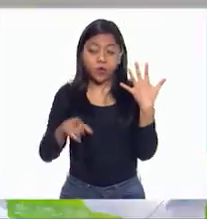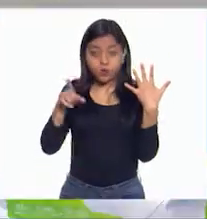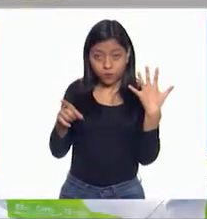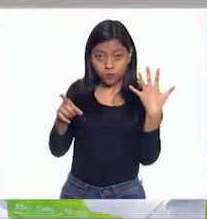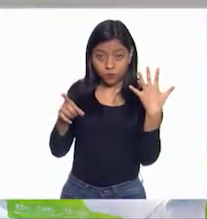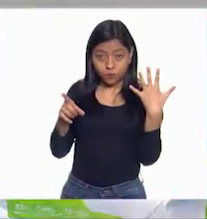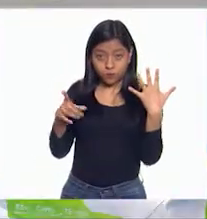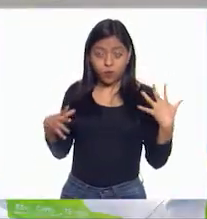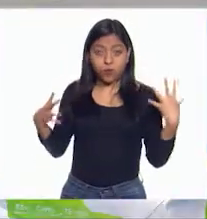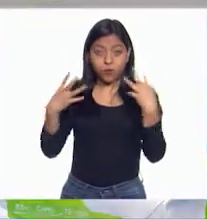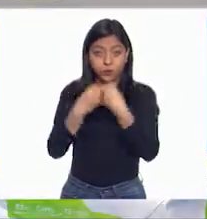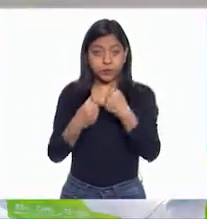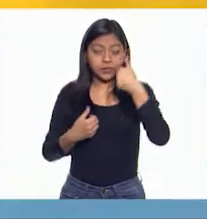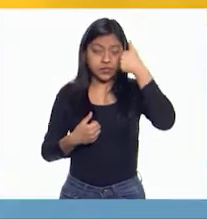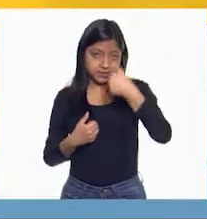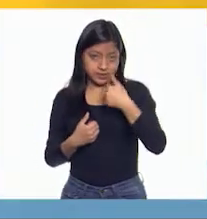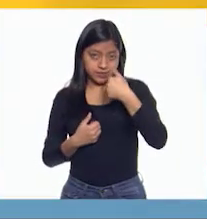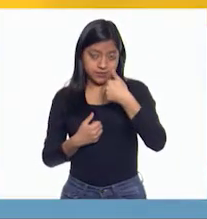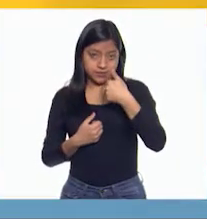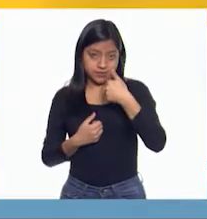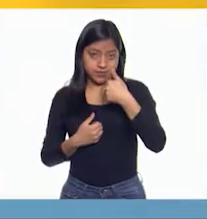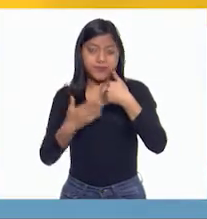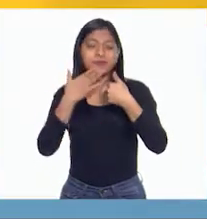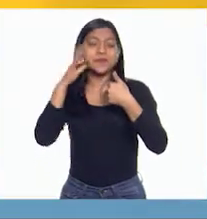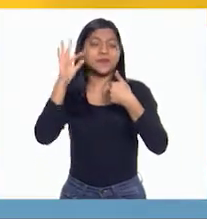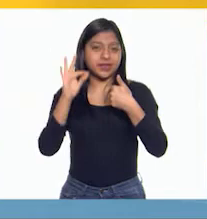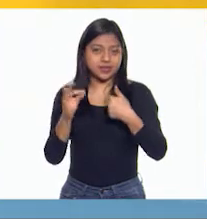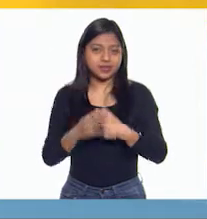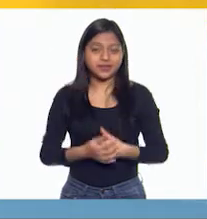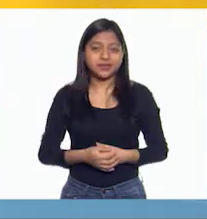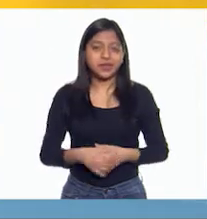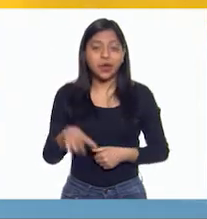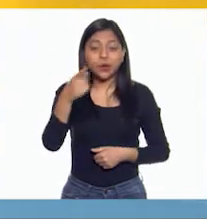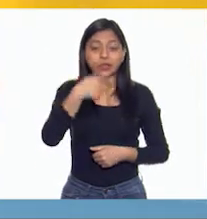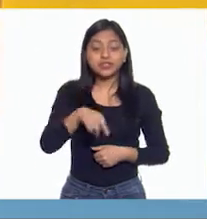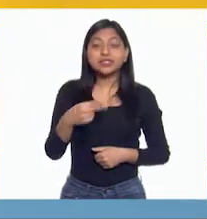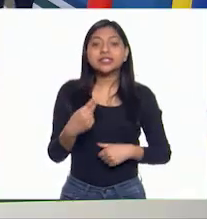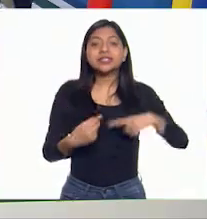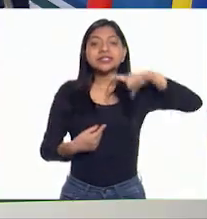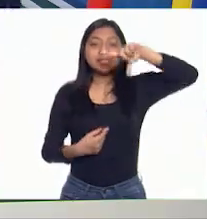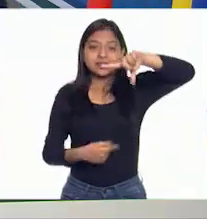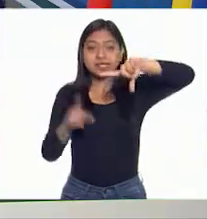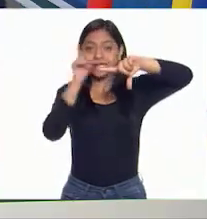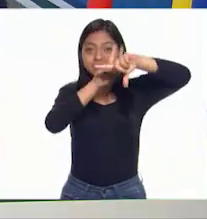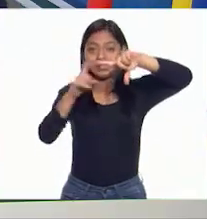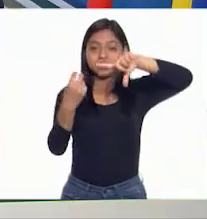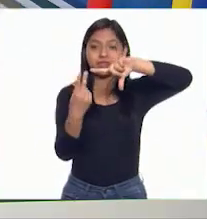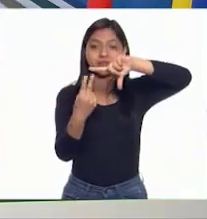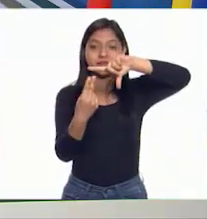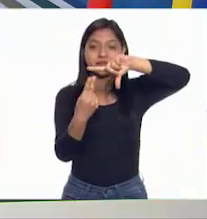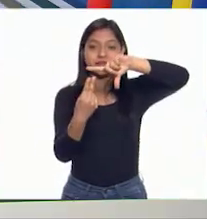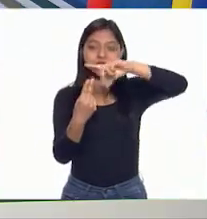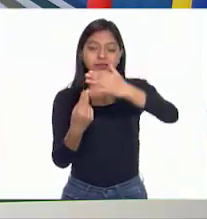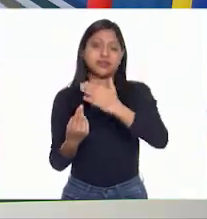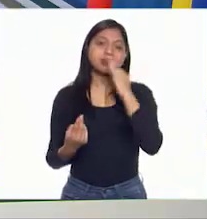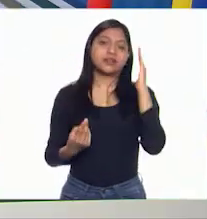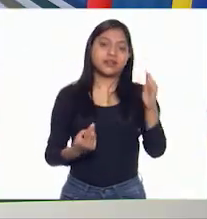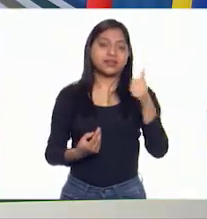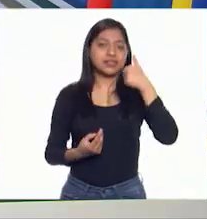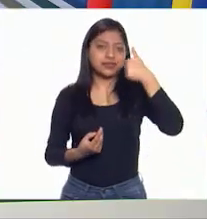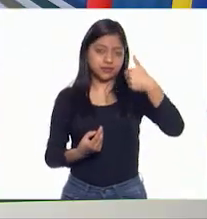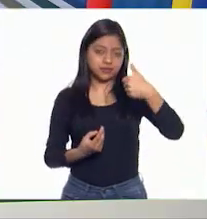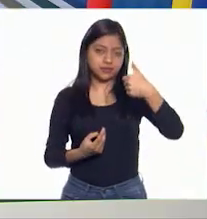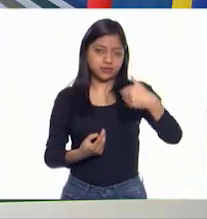6. Eso es correcto. Entonces, vamos a dividir 125 entre